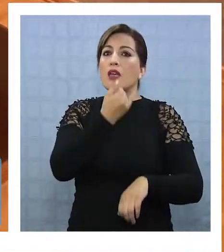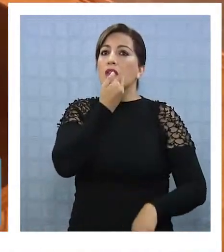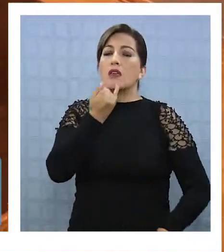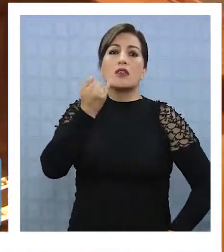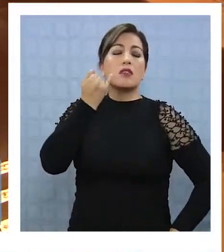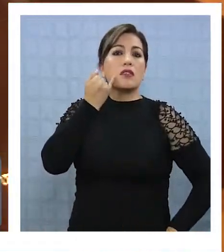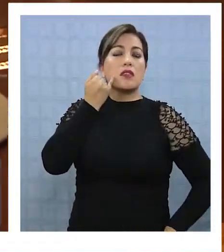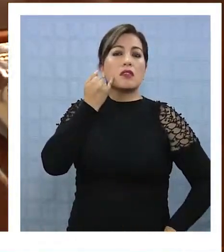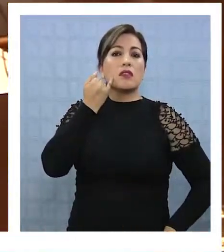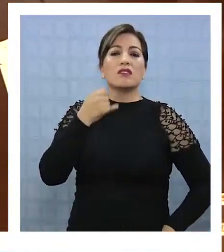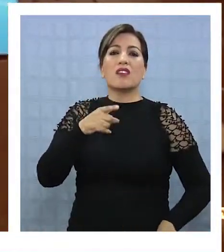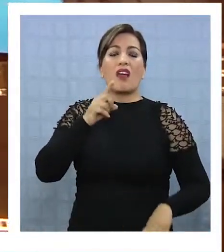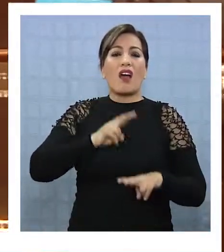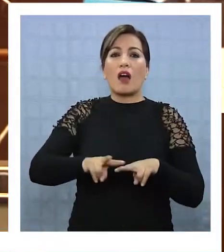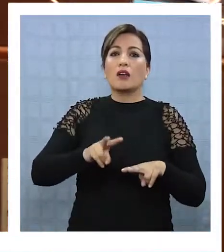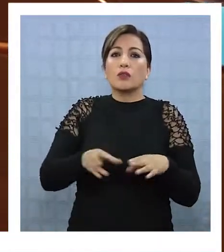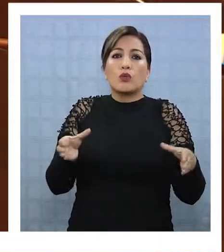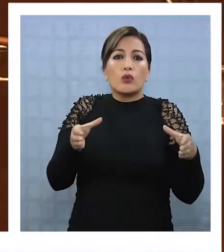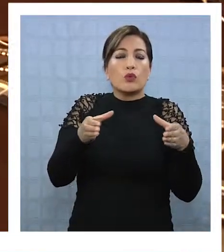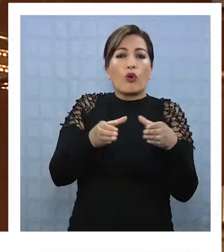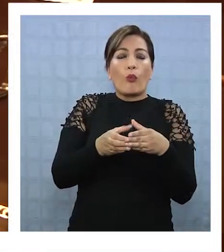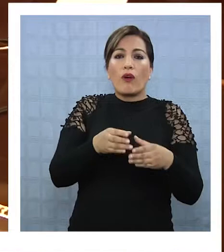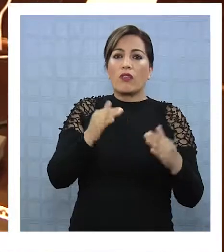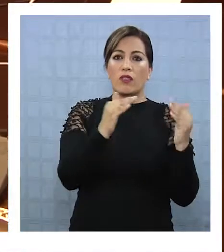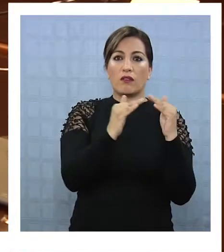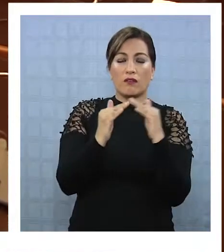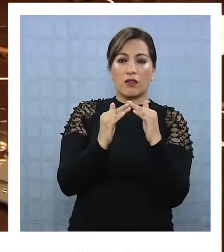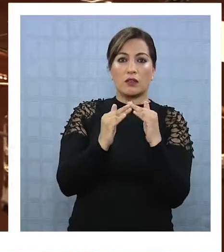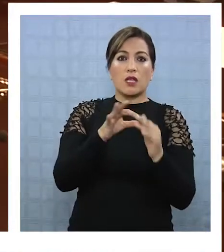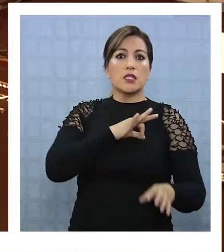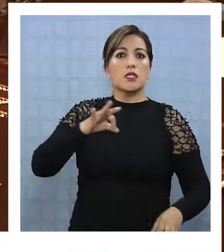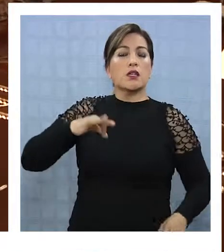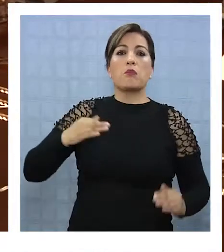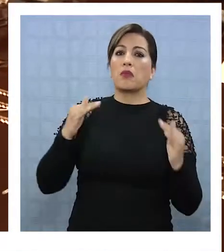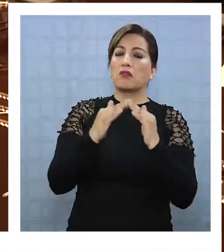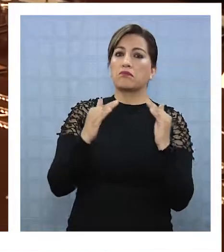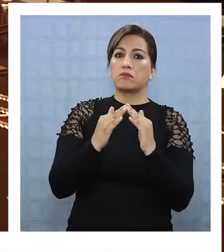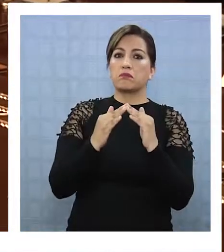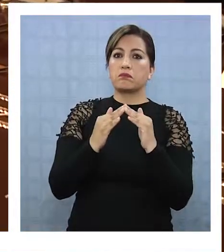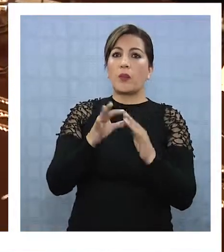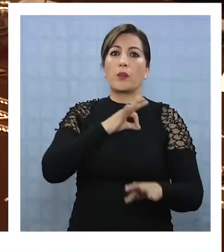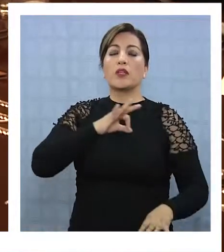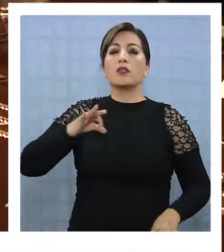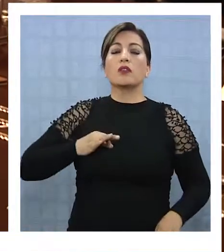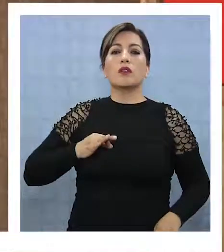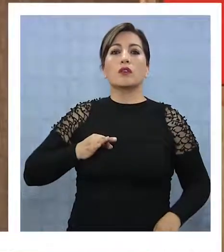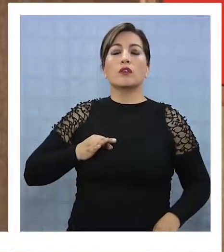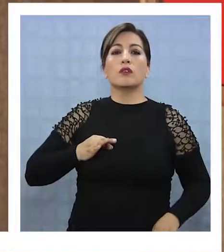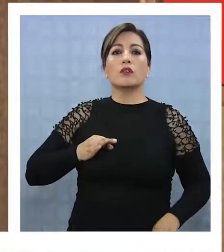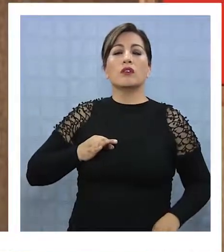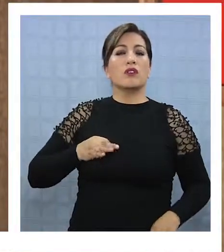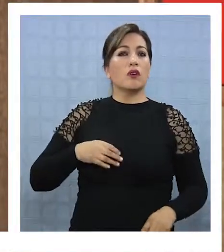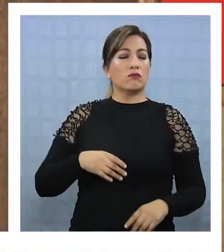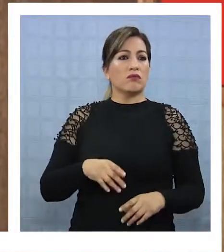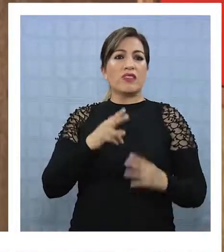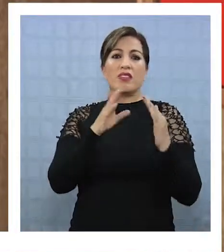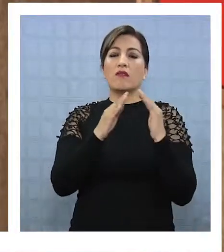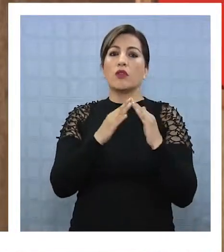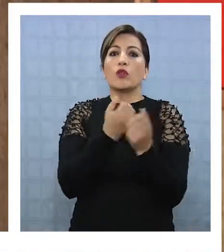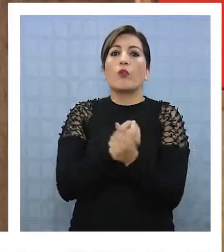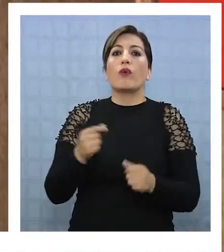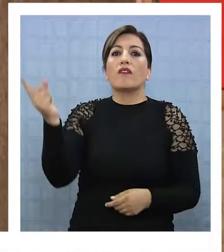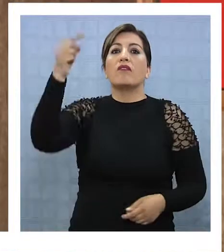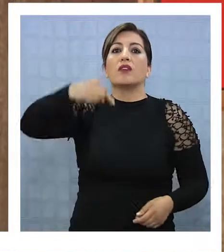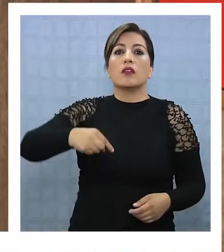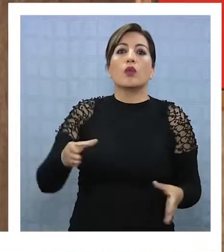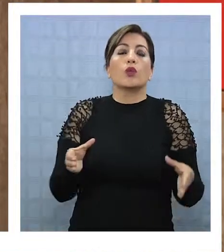hora el intendente hizo una comisión de vivienda donde se llevó y convocó esa reunión a los seremis de vivienda, obviamente, y del Ministerio de Vivienda y Urbanismo, lo que significó que no pudieron